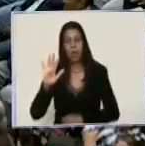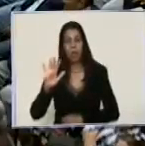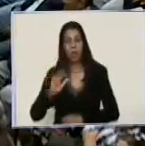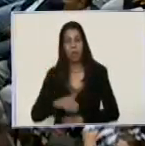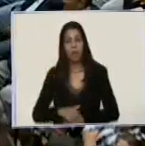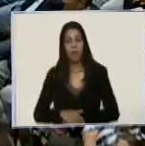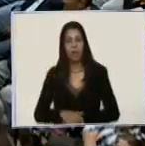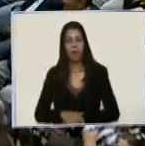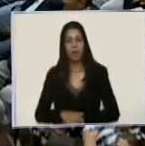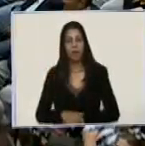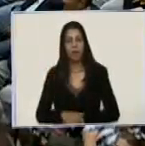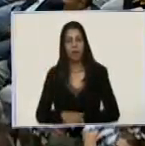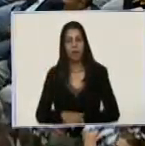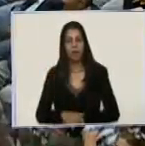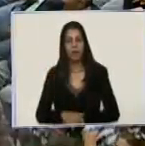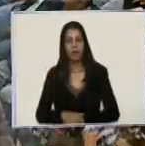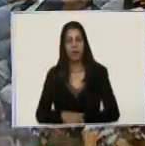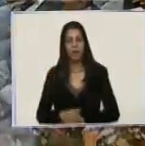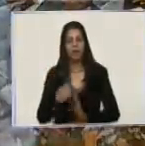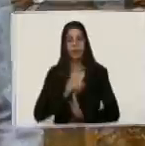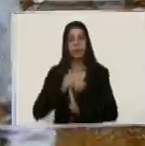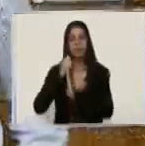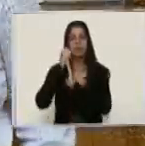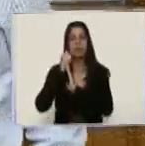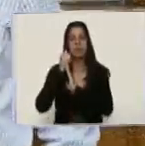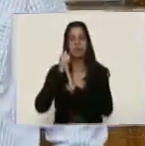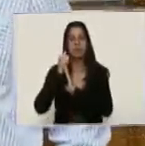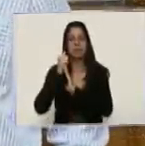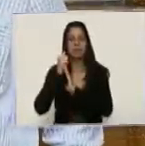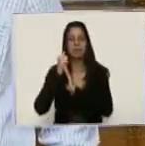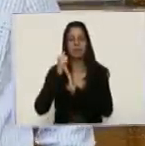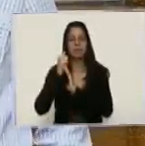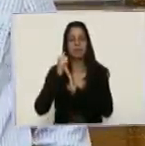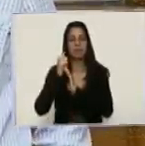que el liderazgo del chavismo